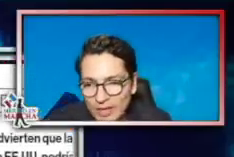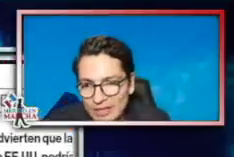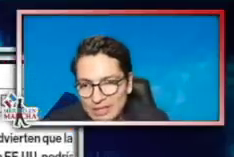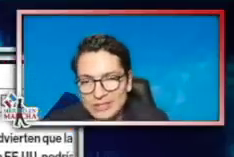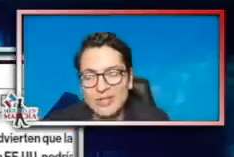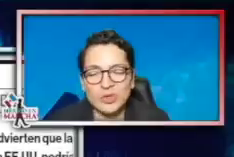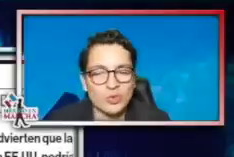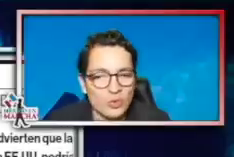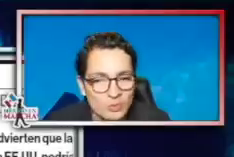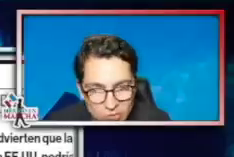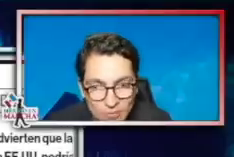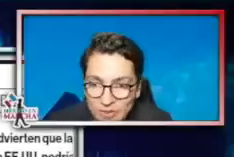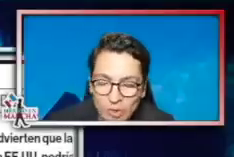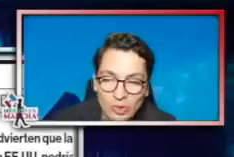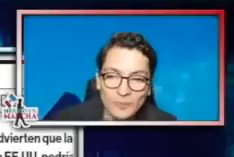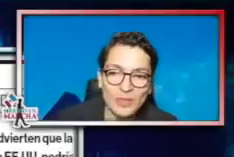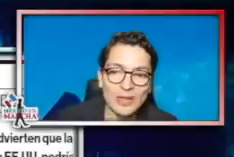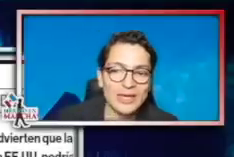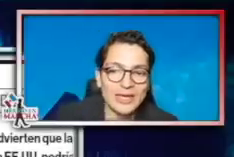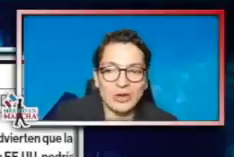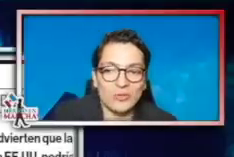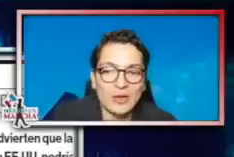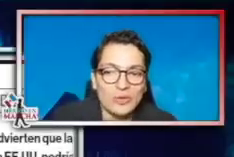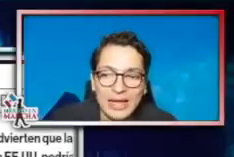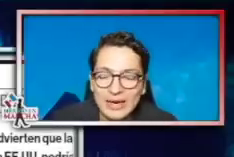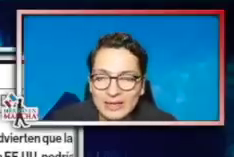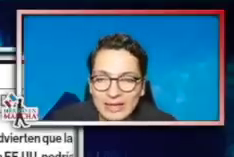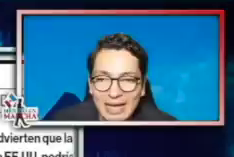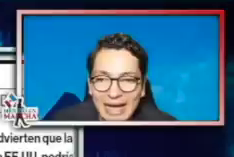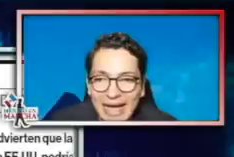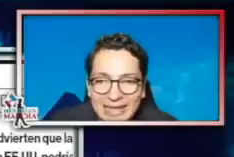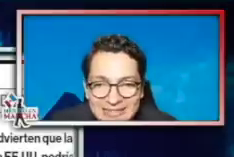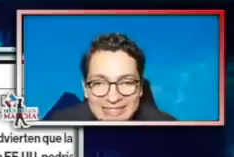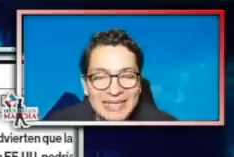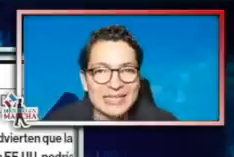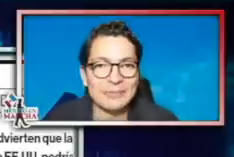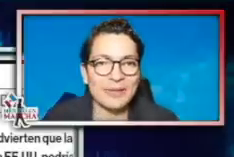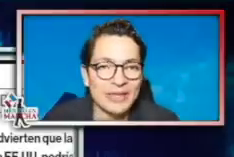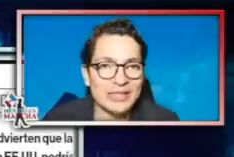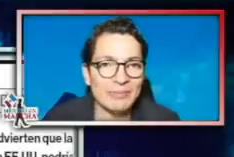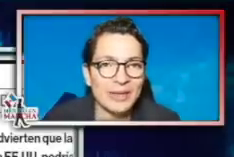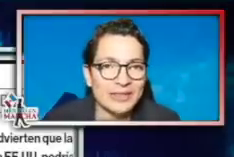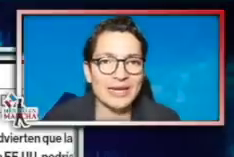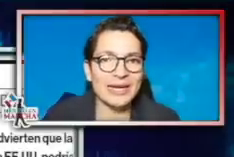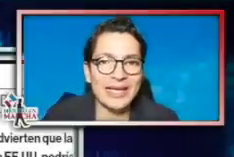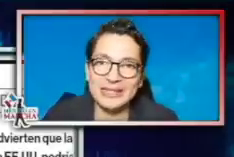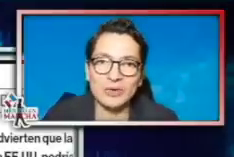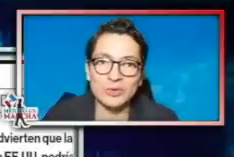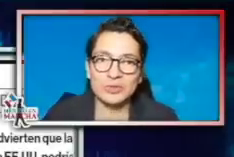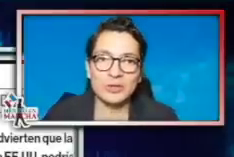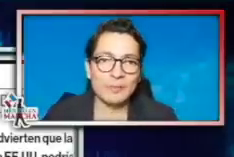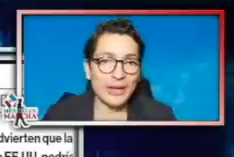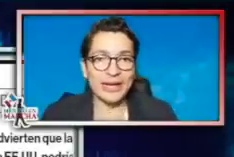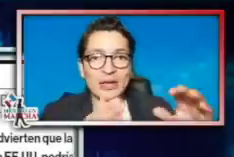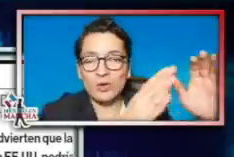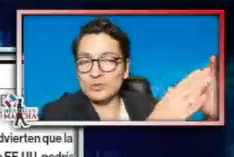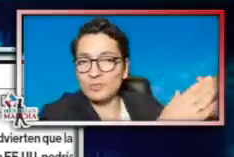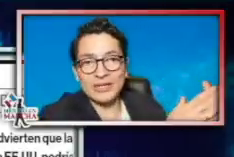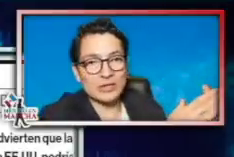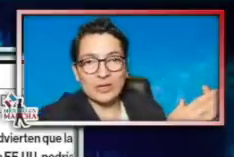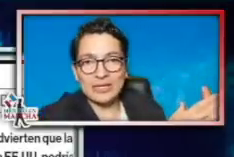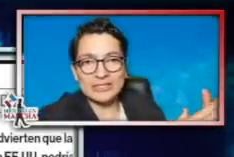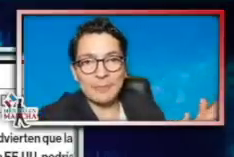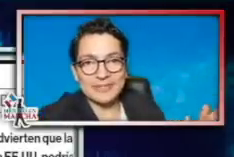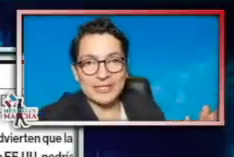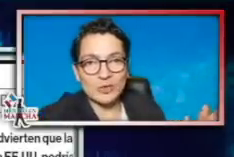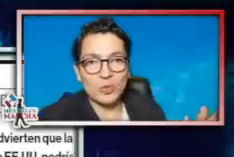un yacimiento con mucho petróleo y que nos va a ayudar a ser independientemente energéticos para que no